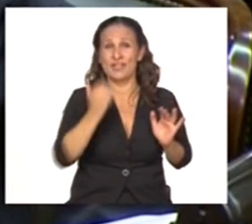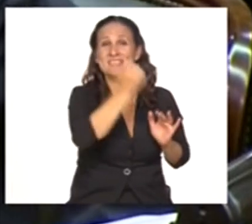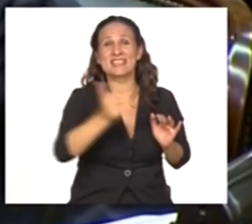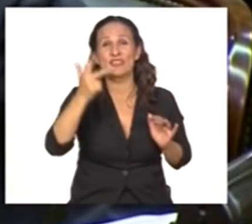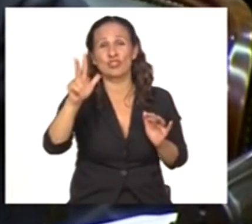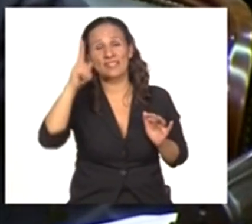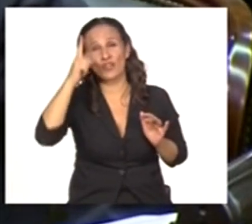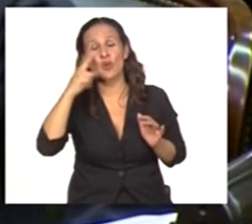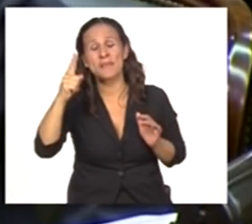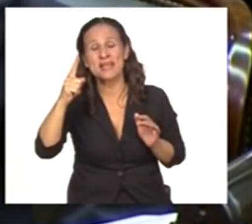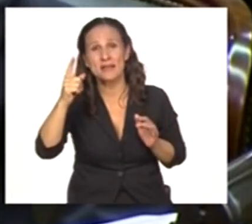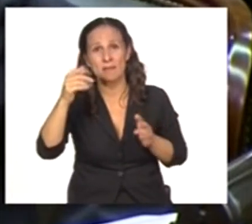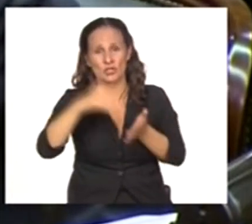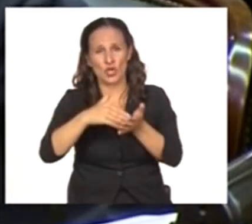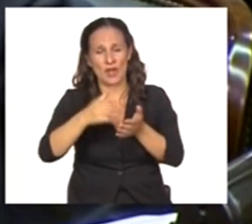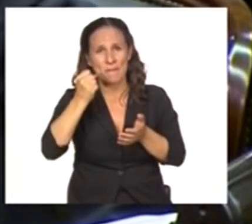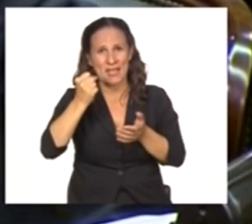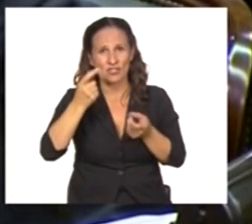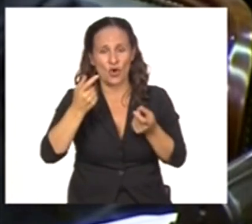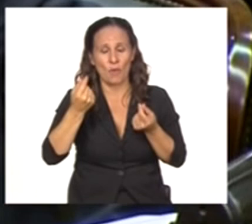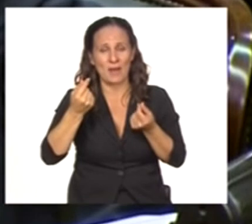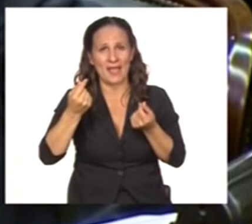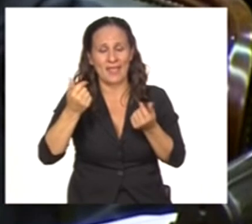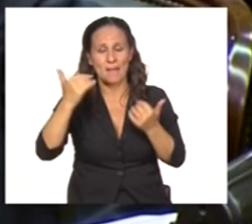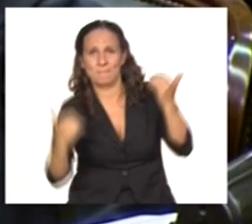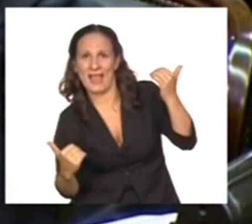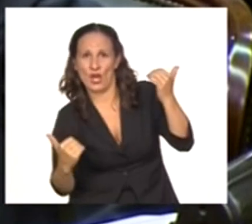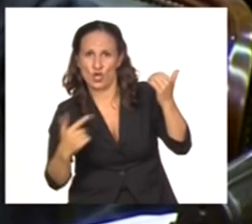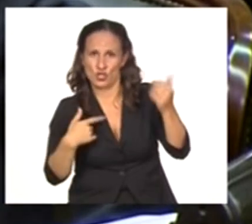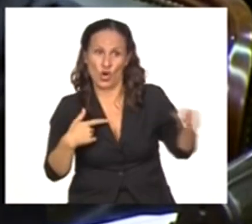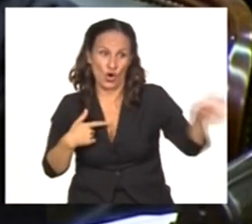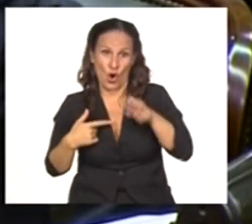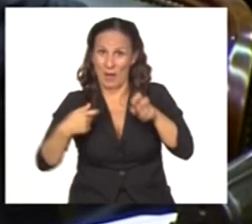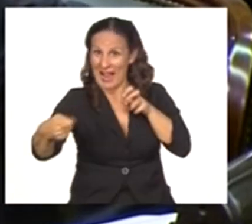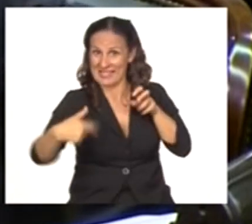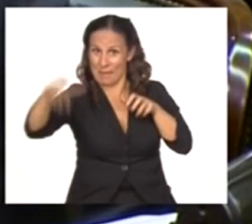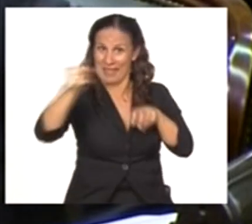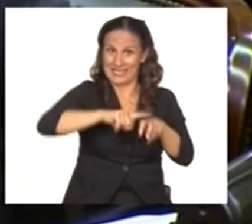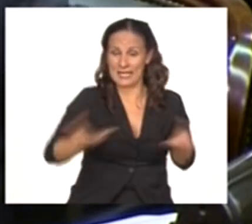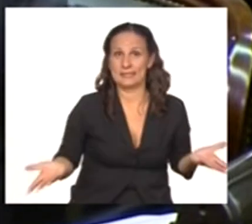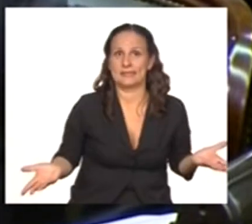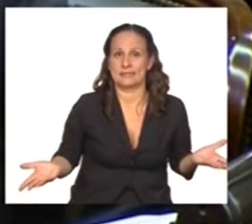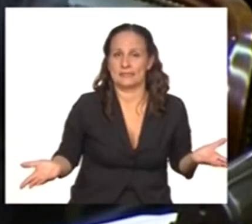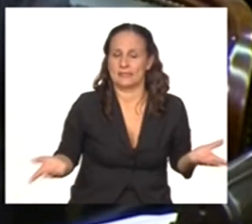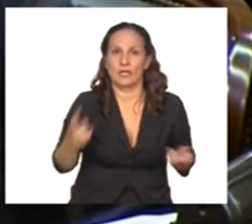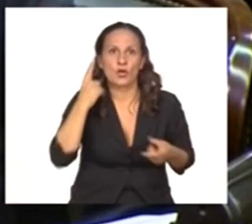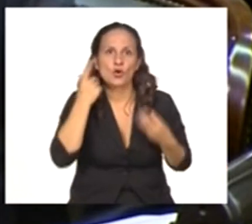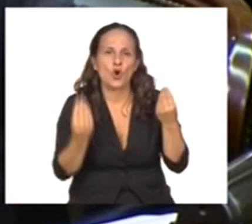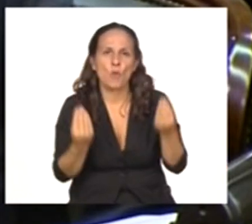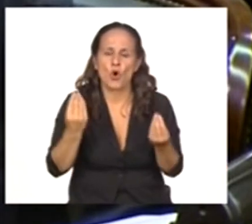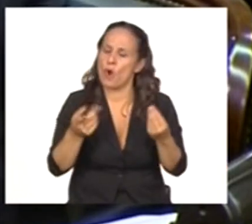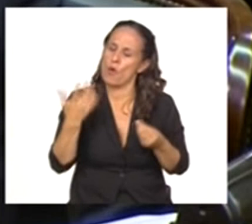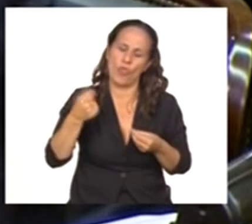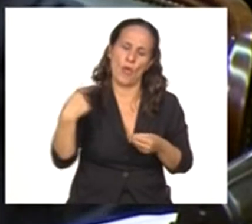638.000 millones de pesos de déficit, ninguno lo desconocemos. Y evidentemente debe ser tomado con la madurez y la responsabilidad